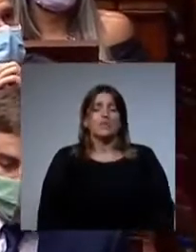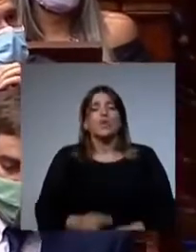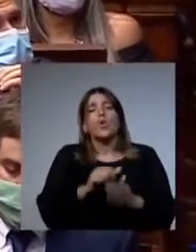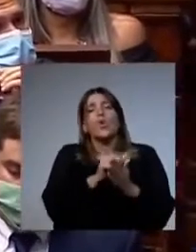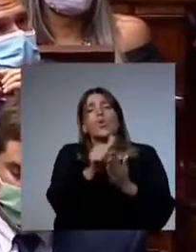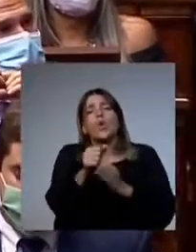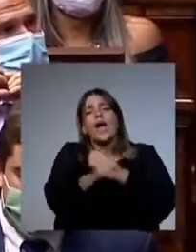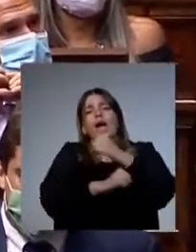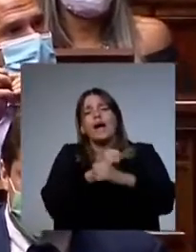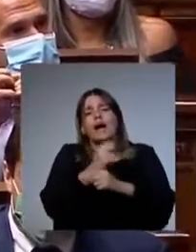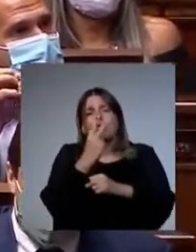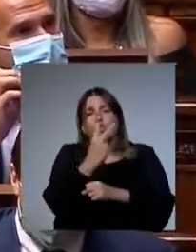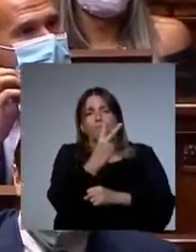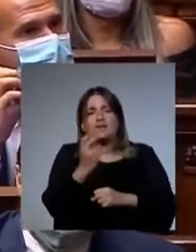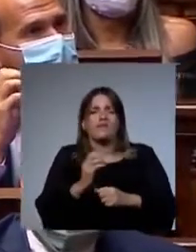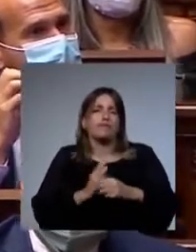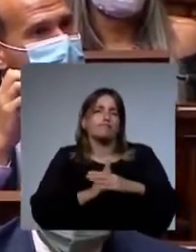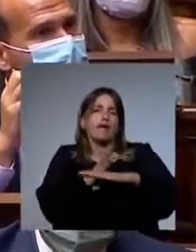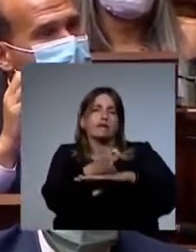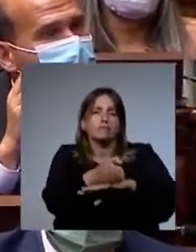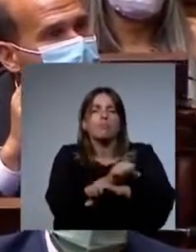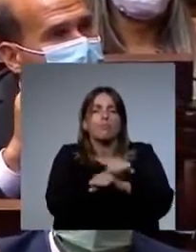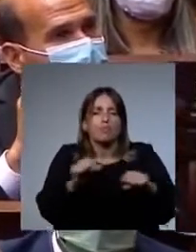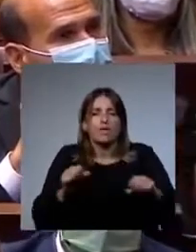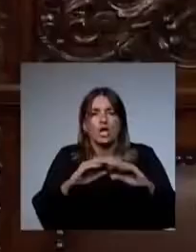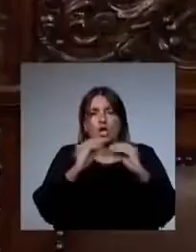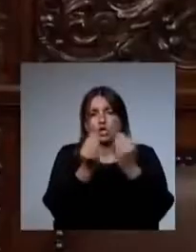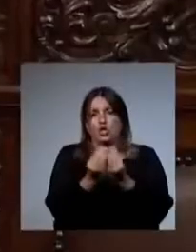Durante el año 2020 accedieron